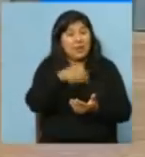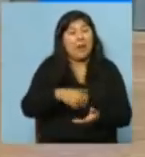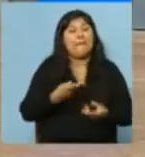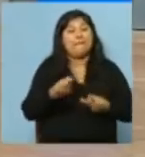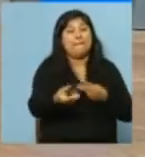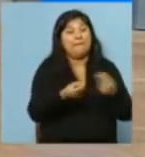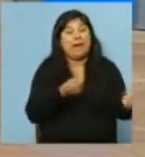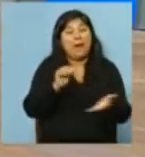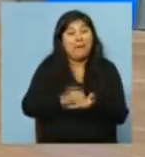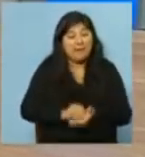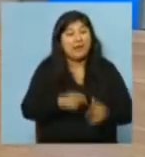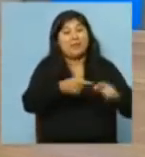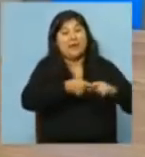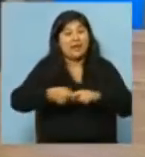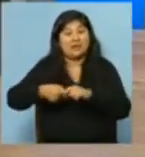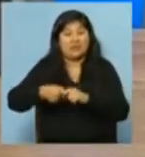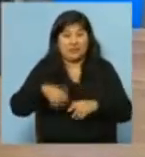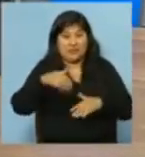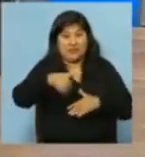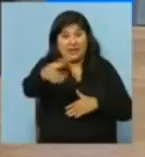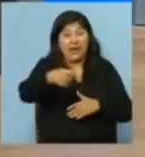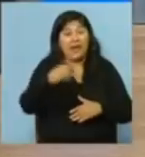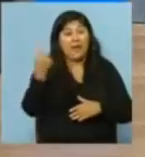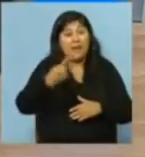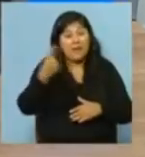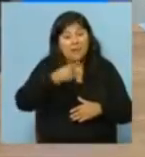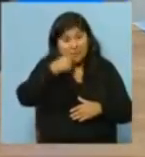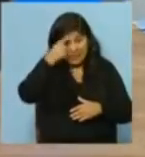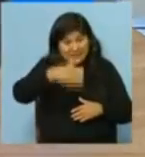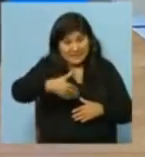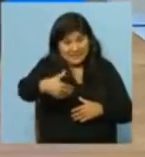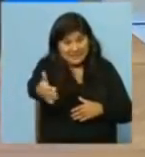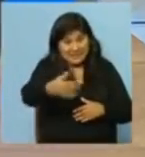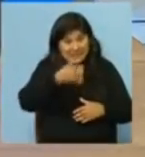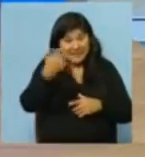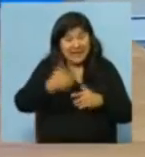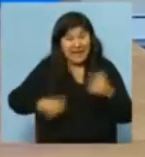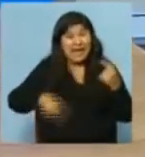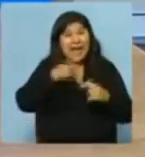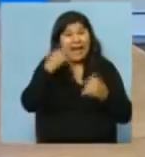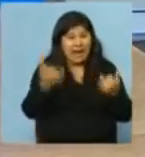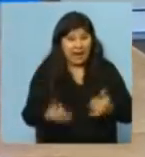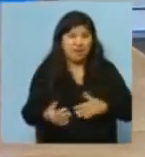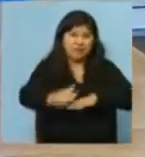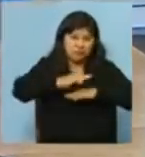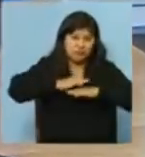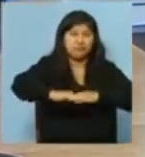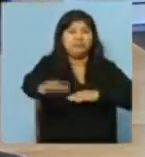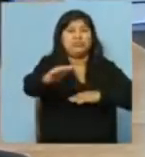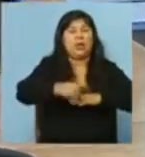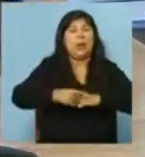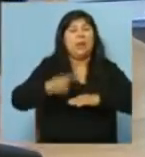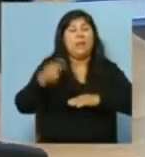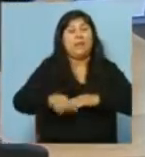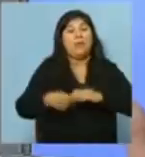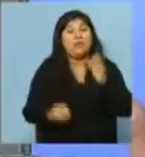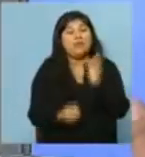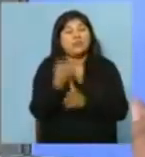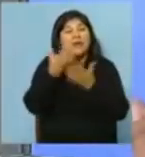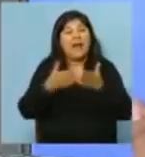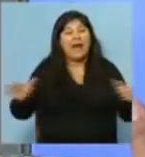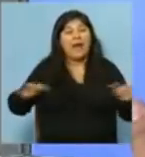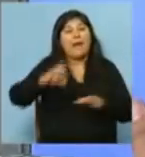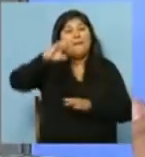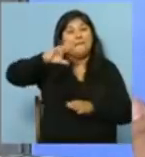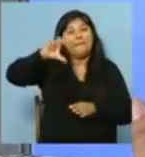estamos inaugurando nuestra primera planta asfáltica digamos es la única provincia en la Argentina que no tenía planta asfáltica propia vamos a tener nuestra planta asfáltica